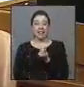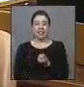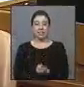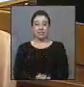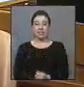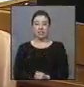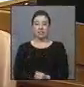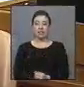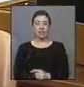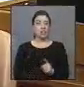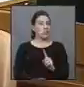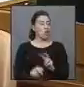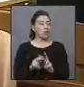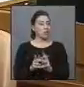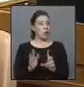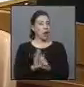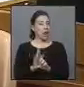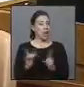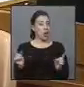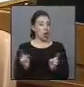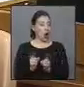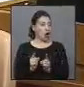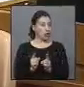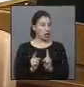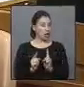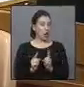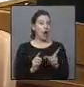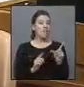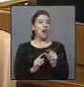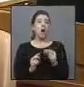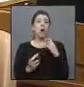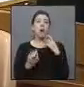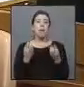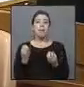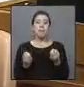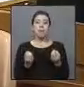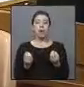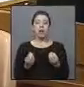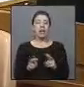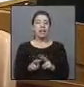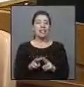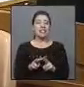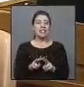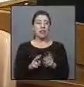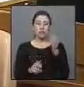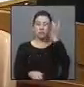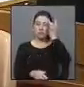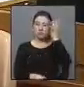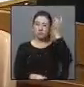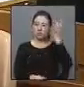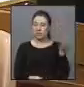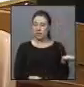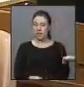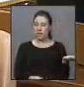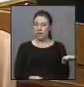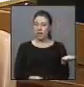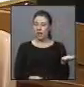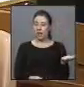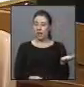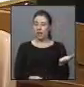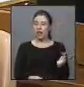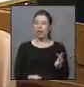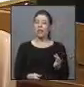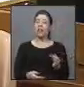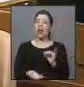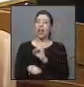No fue necesaria una ley corta para esto. Bajó simplemente porque operó la inteligencia y la competencia